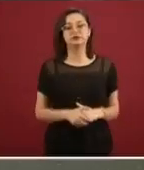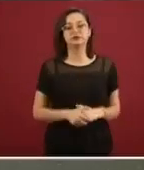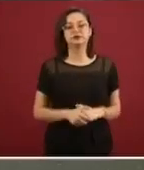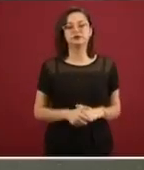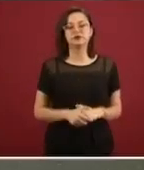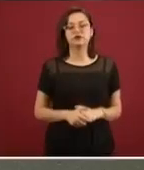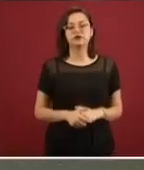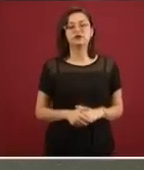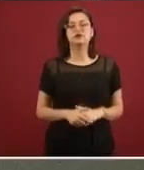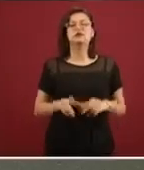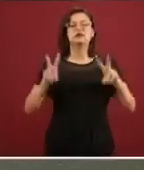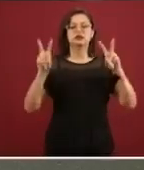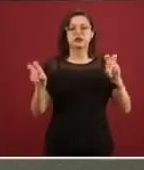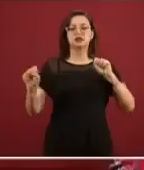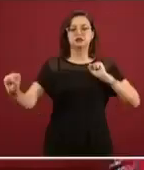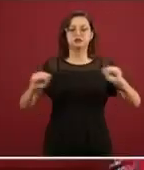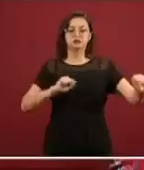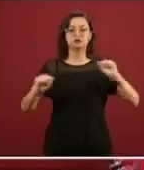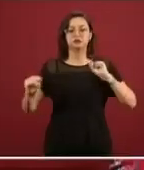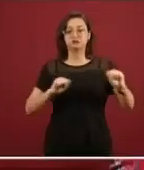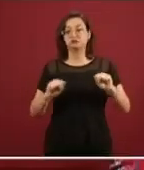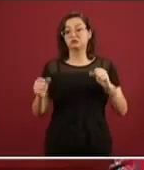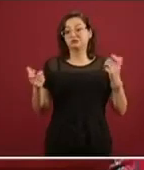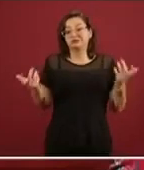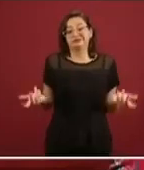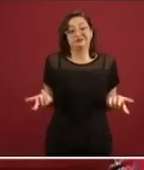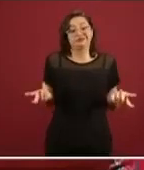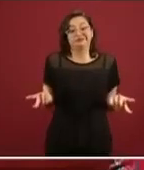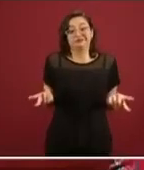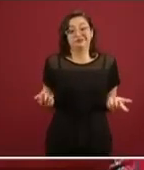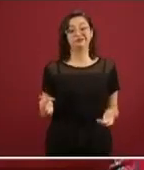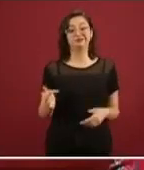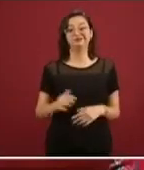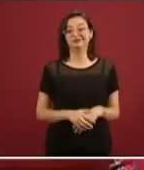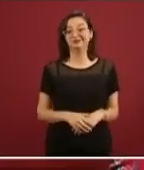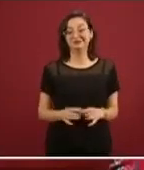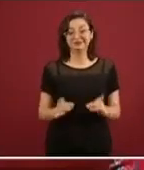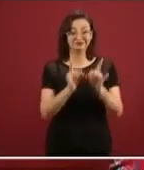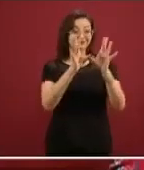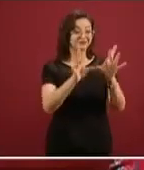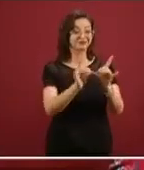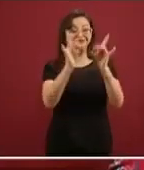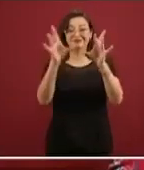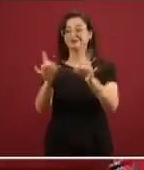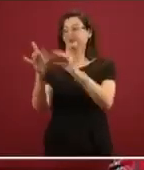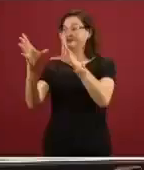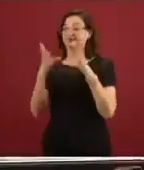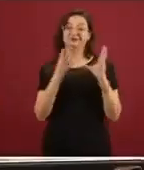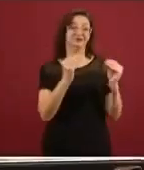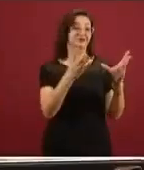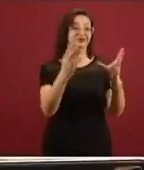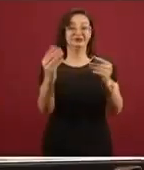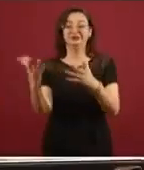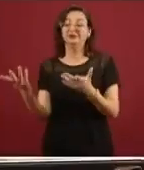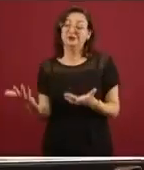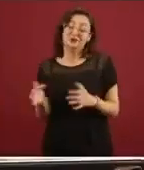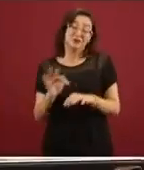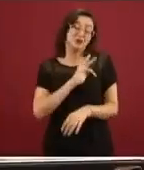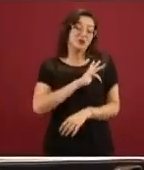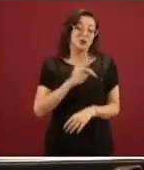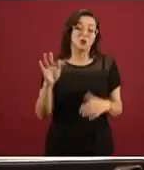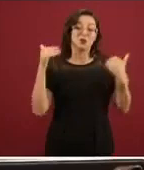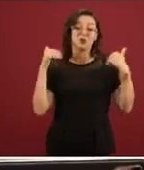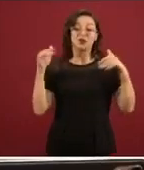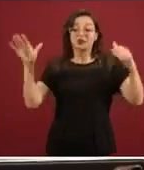La parte de los sismos. Por supuesto que pueden ocurrir muchos eventos al mismo tiempo y todo esto es parte de lo